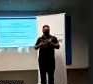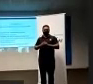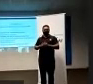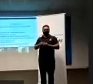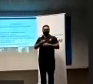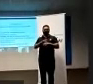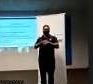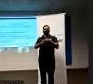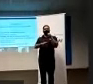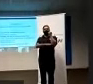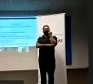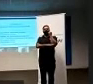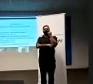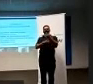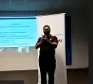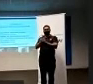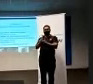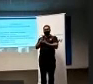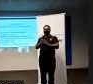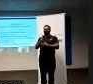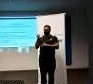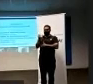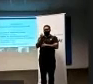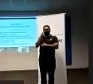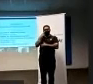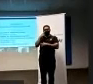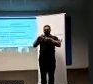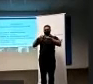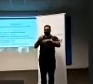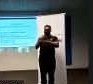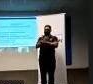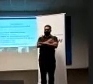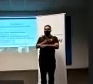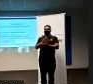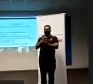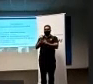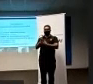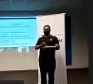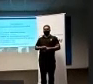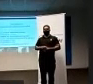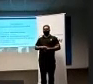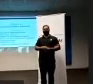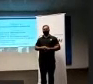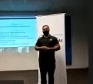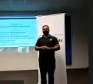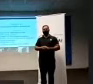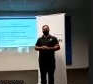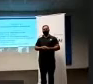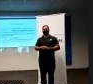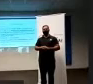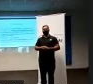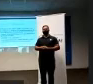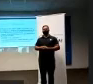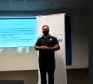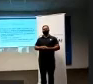seguridad, inmunosupresión severa, infección febril en curso y pacientes hospitalizados por enfermedad grave. Siguiente.